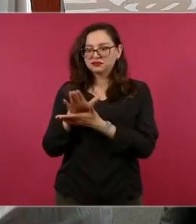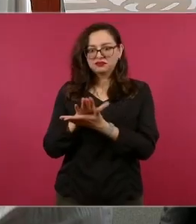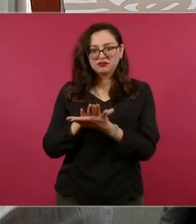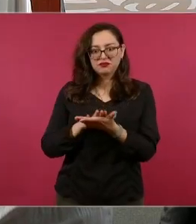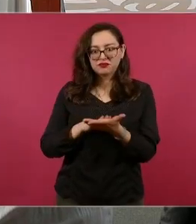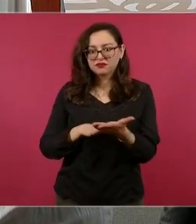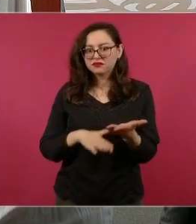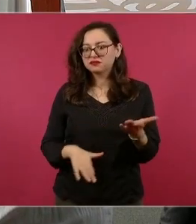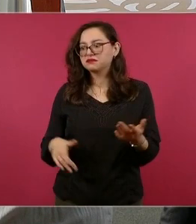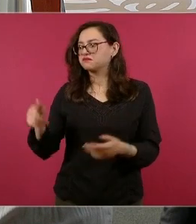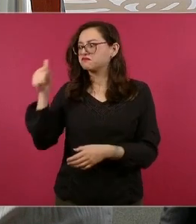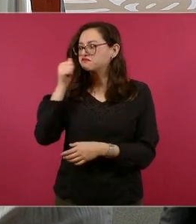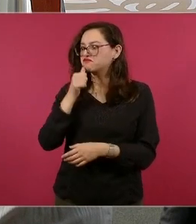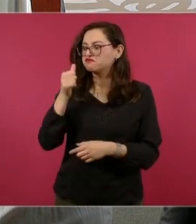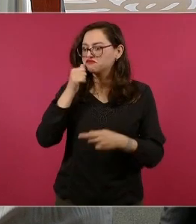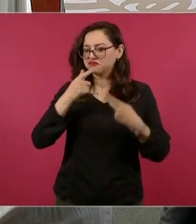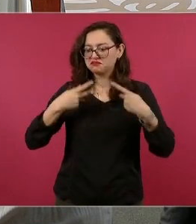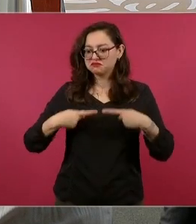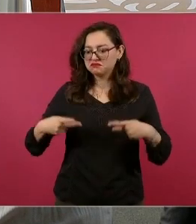a ras de tierra.